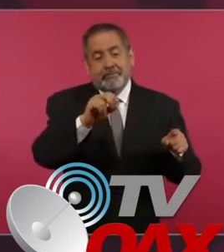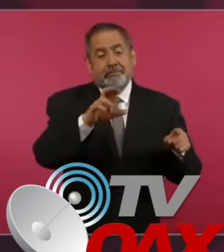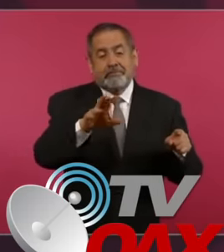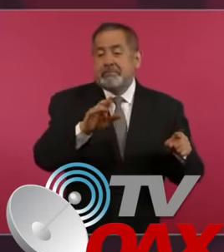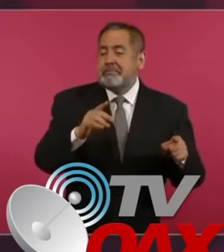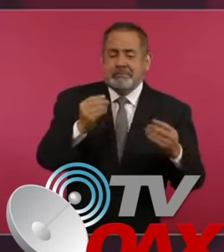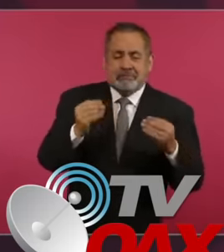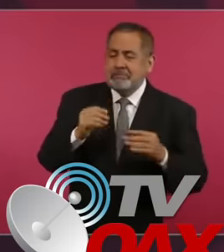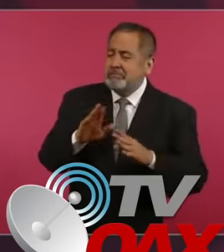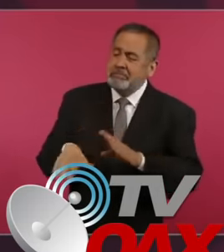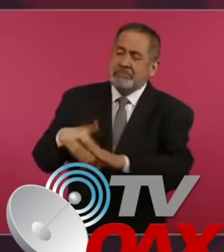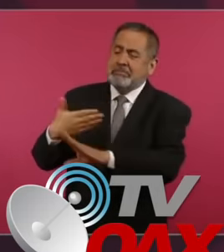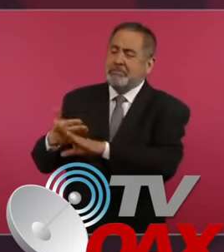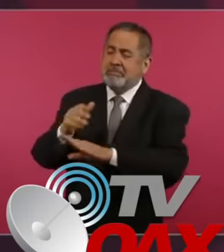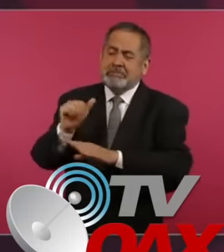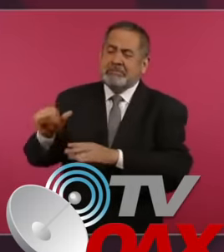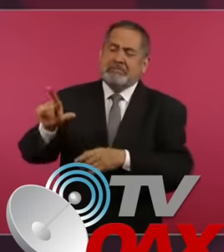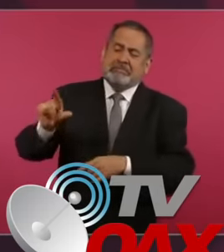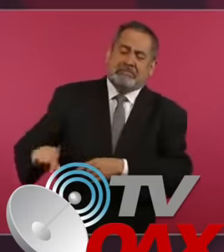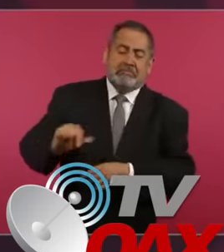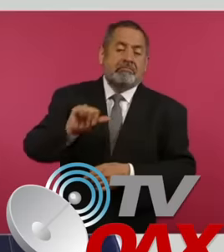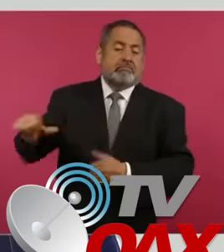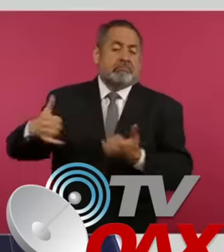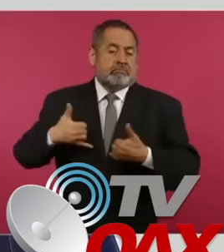a los jóvenes por décadas.